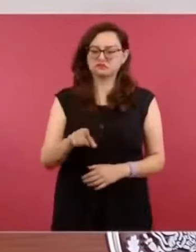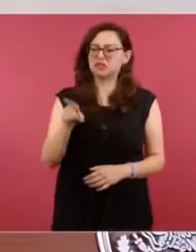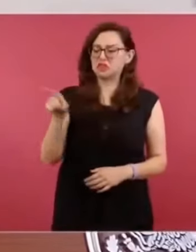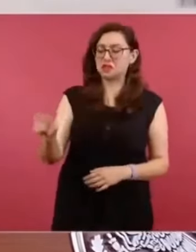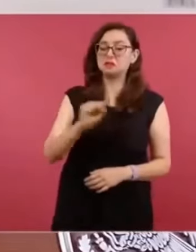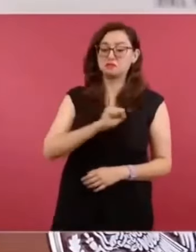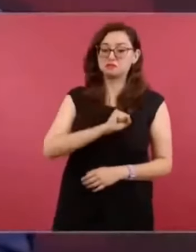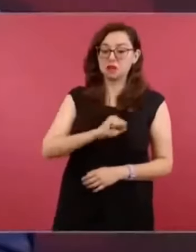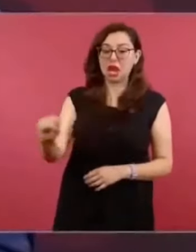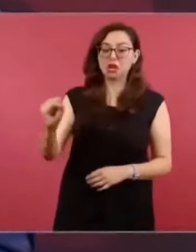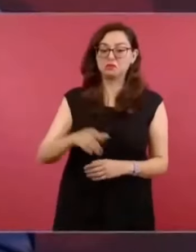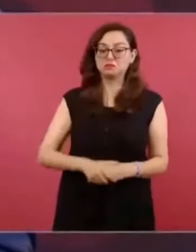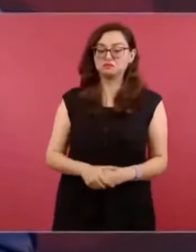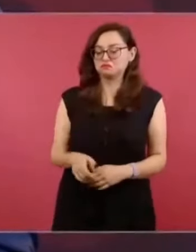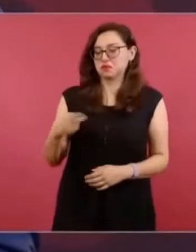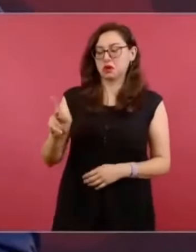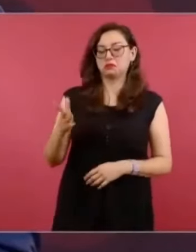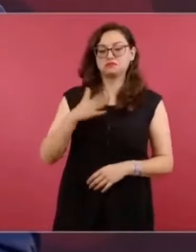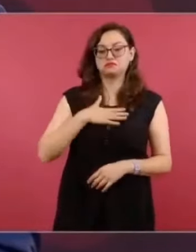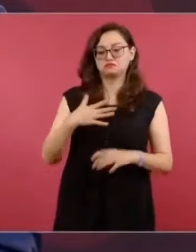tal por cuá